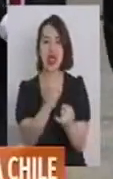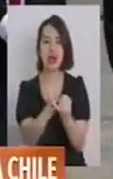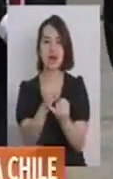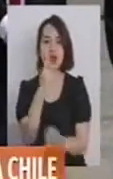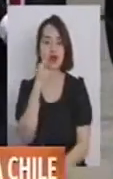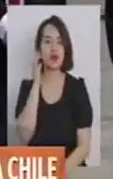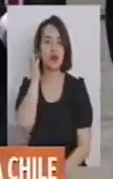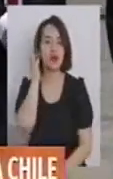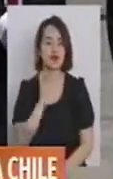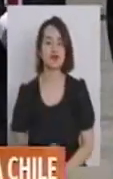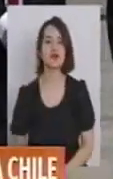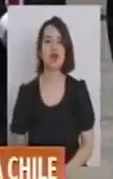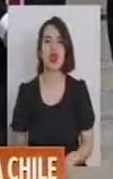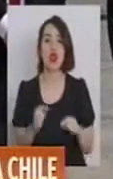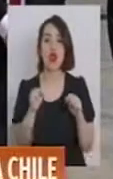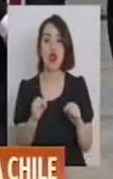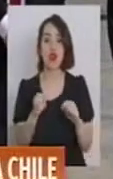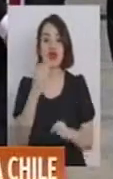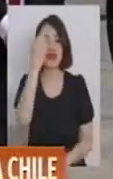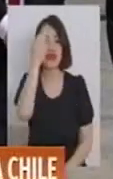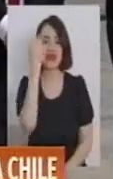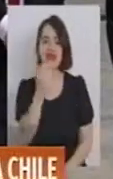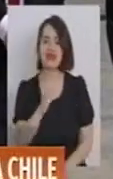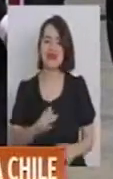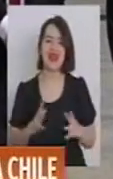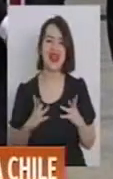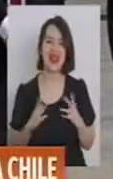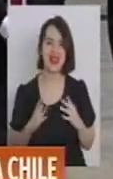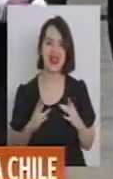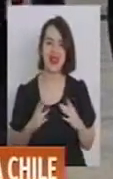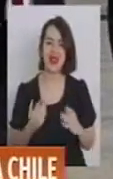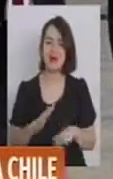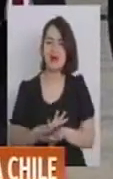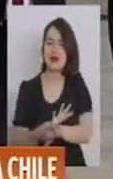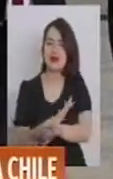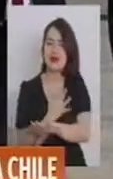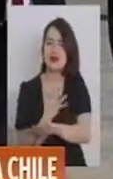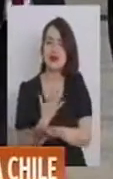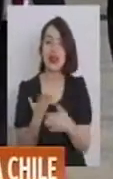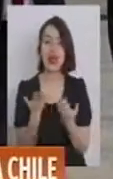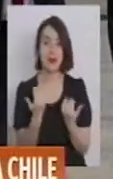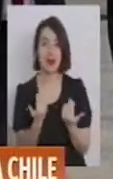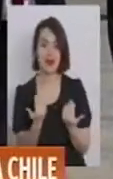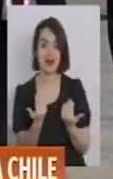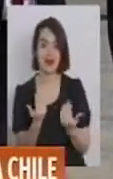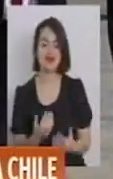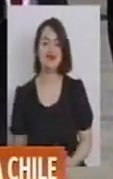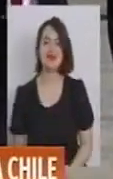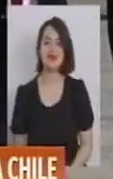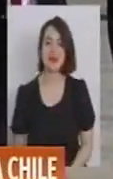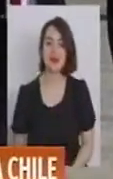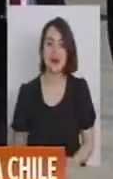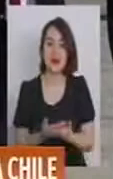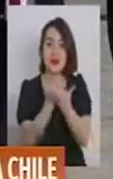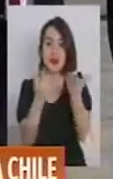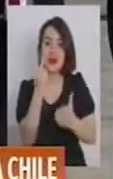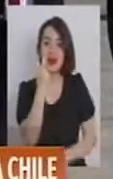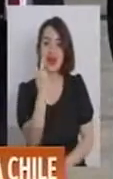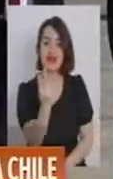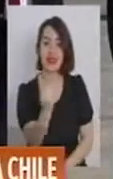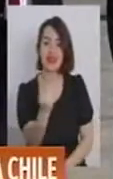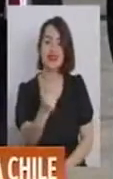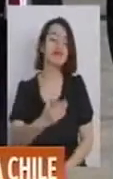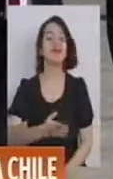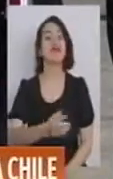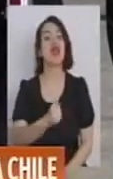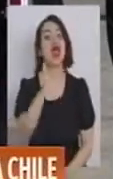amigos. Hoy es un día de alegría, de emoción y de esperanza, porque como ustedes ven, a